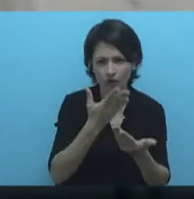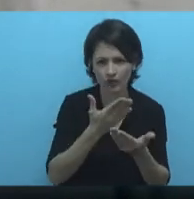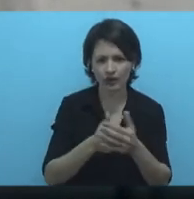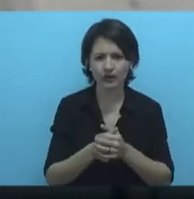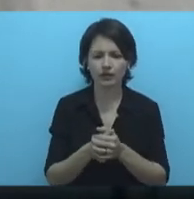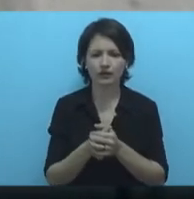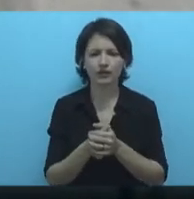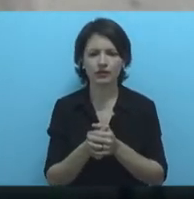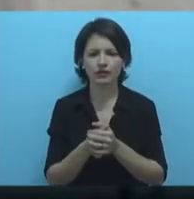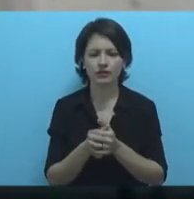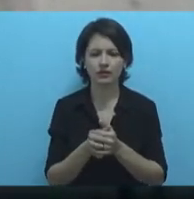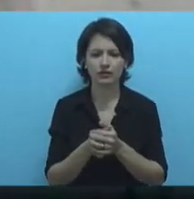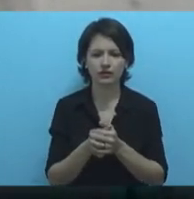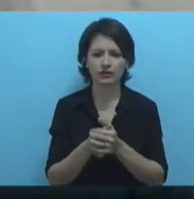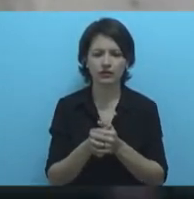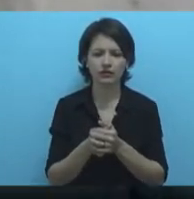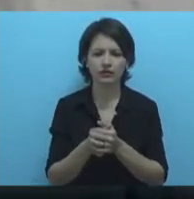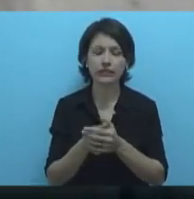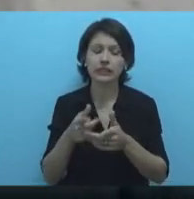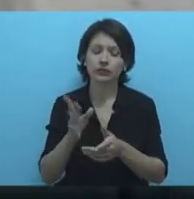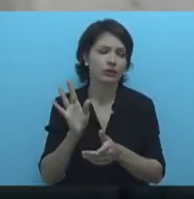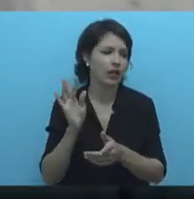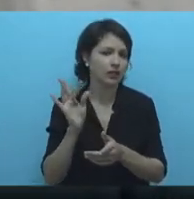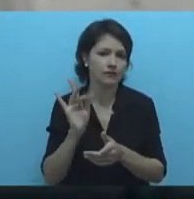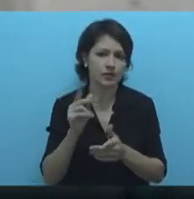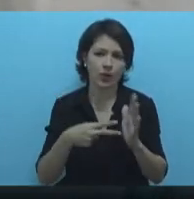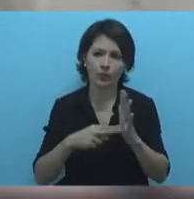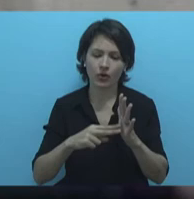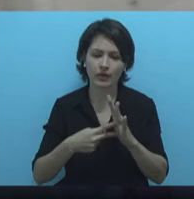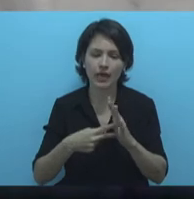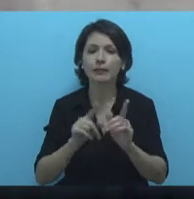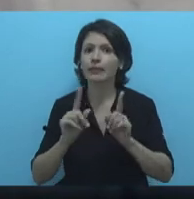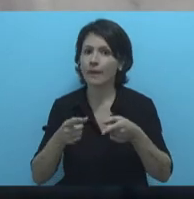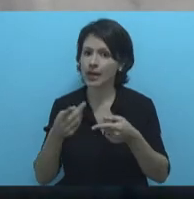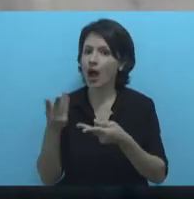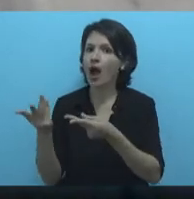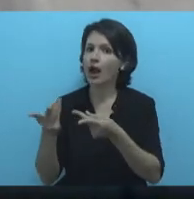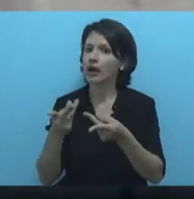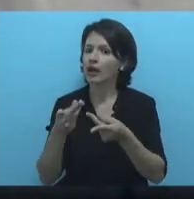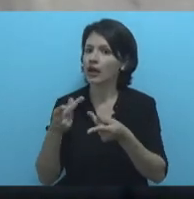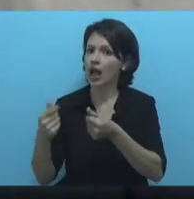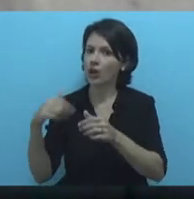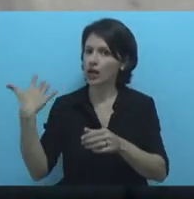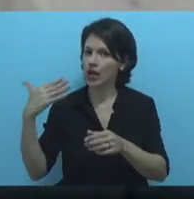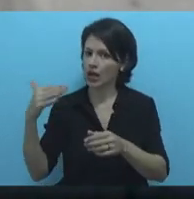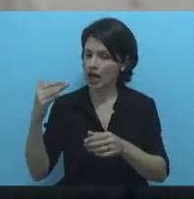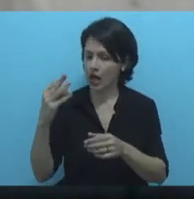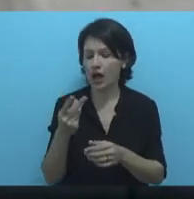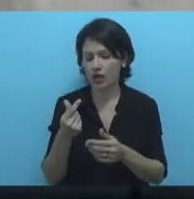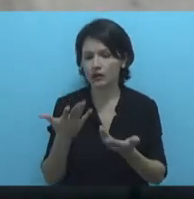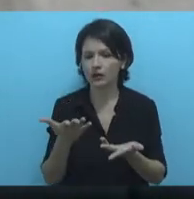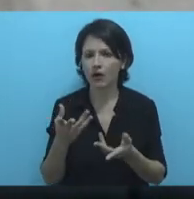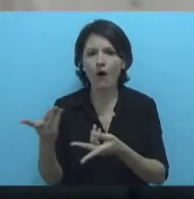quizás en una complicación constante en su vida sumando el valor de los mismos porque generalmente mucho más costoso